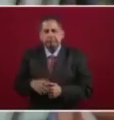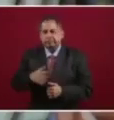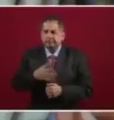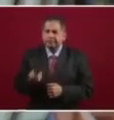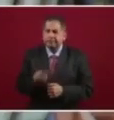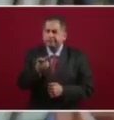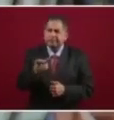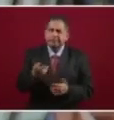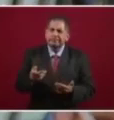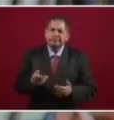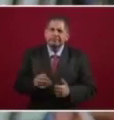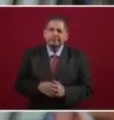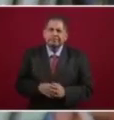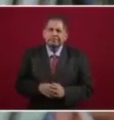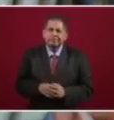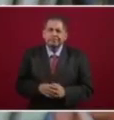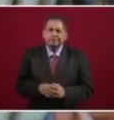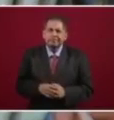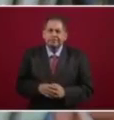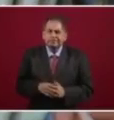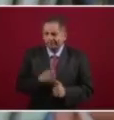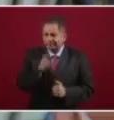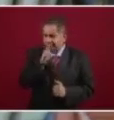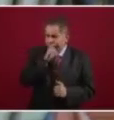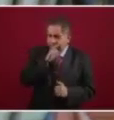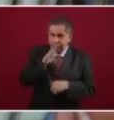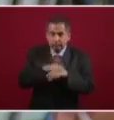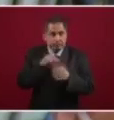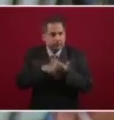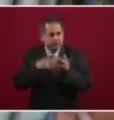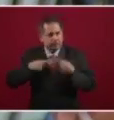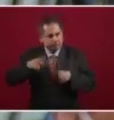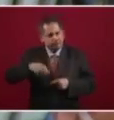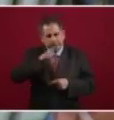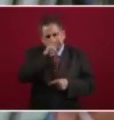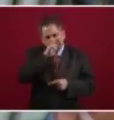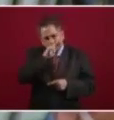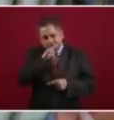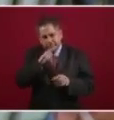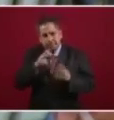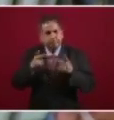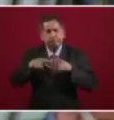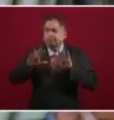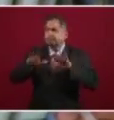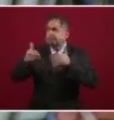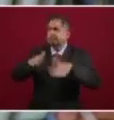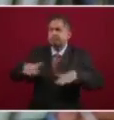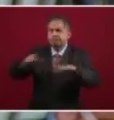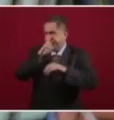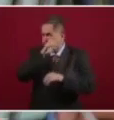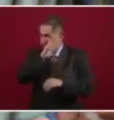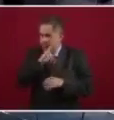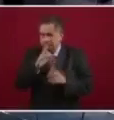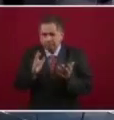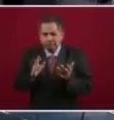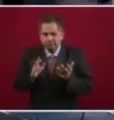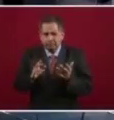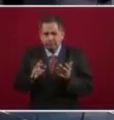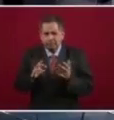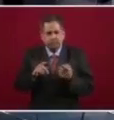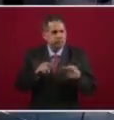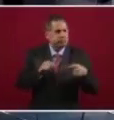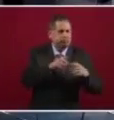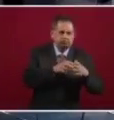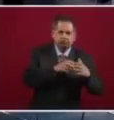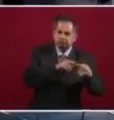pregunto, no es de preocupación, porque la gente está preocupada, la sociedad está preocupada, no, si la otra parte también hace lo